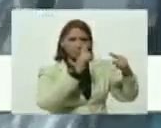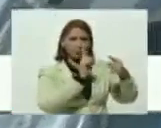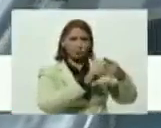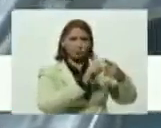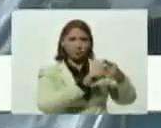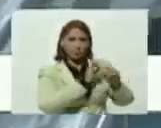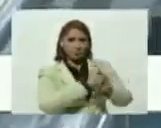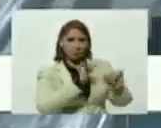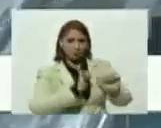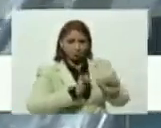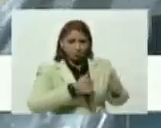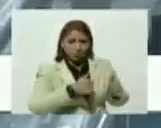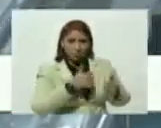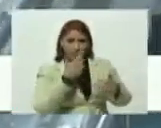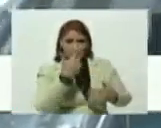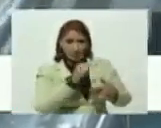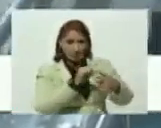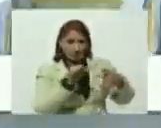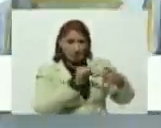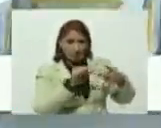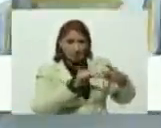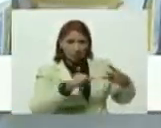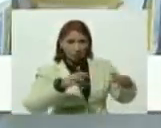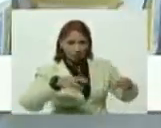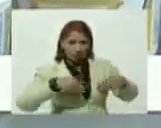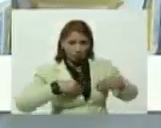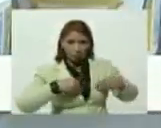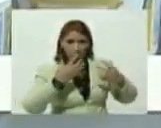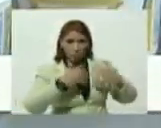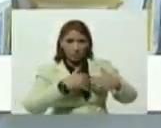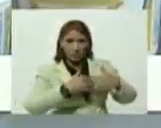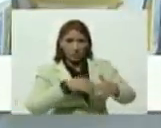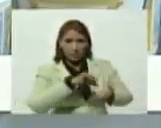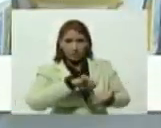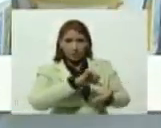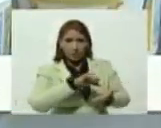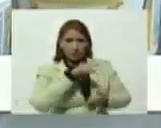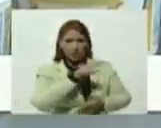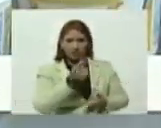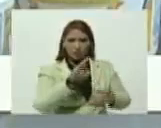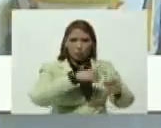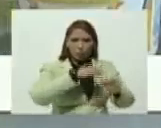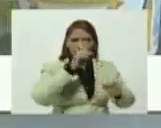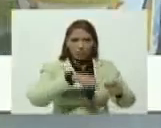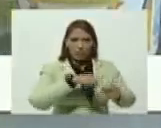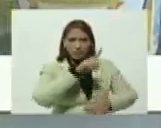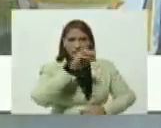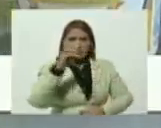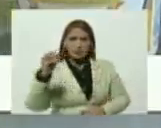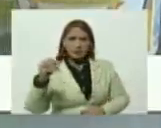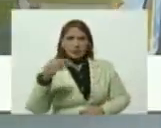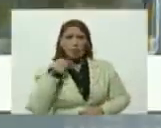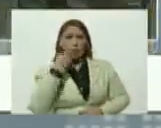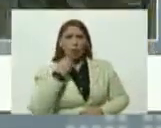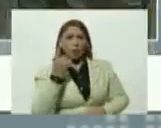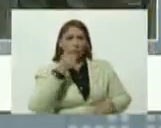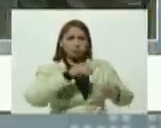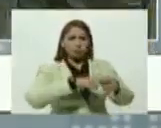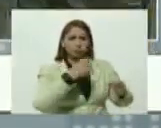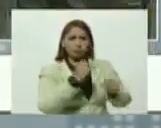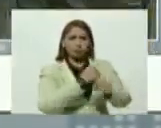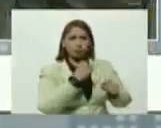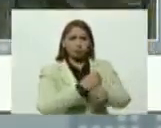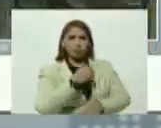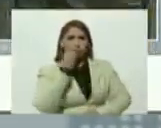ya estamos iniciando en estas 3 semanas que asumimos Industria Diana, está la incorporación de 100 jóvenes chambistas a través de la